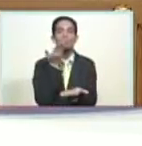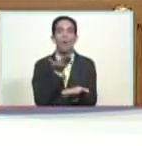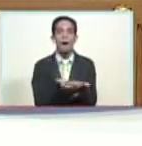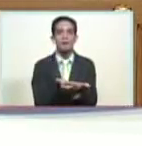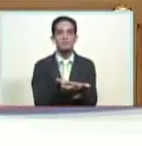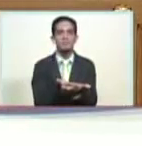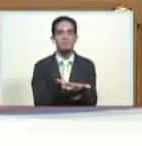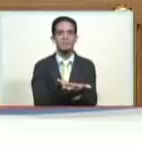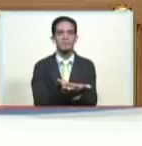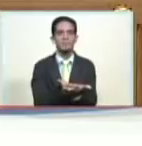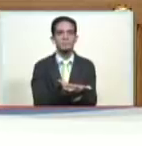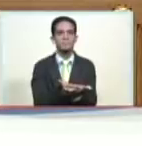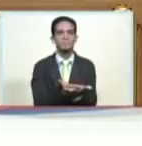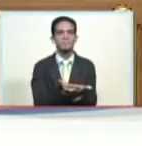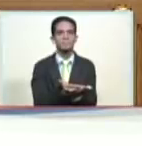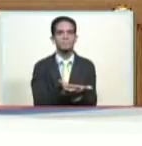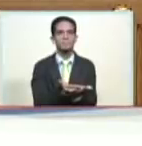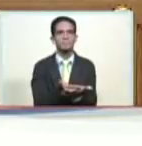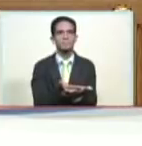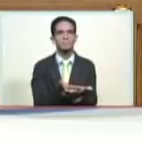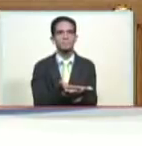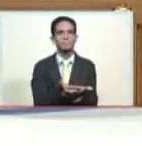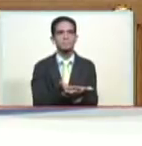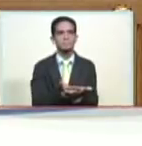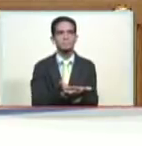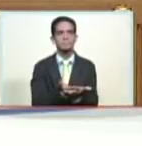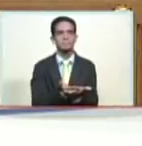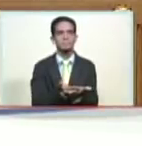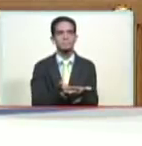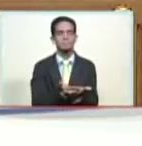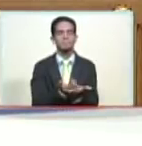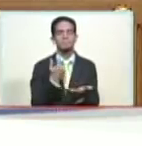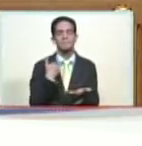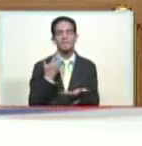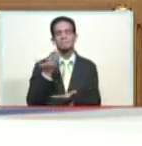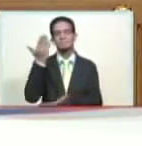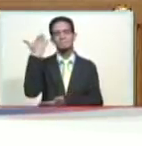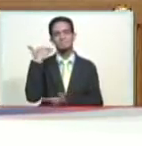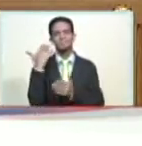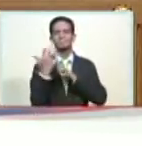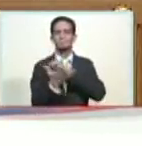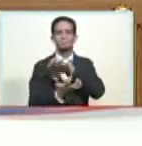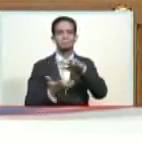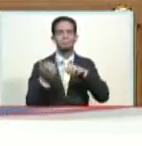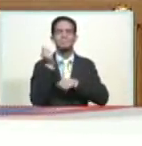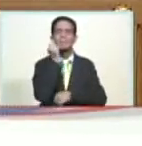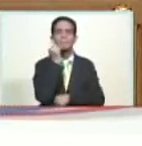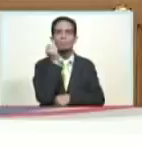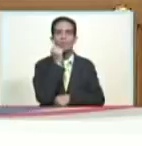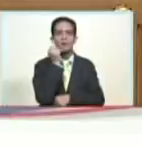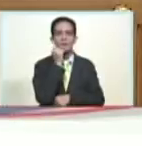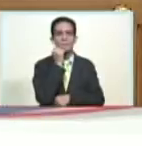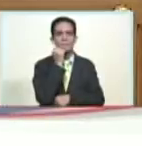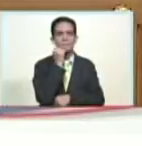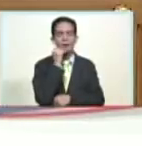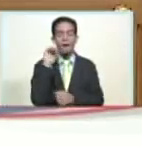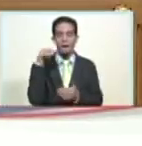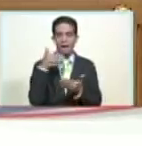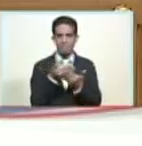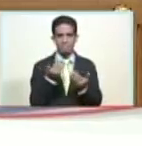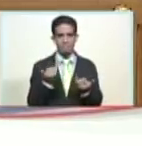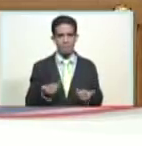superar las heridas que dejaron las guarimbas, las conspiraciones, hasta el día de